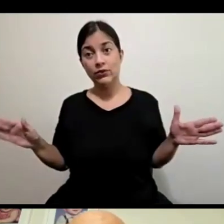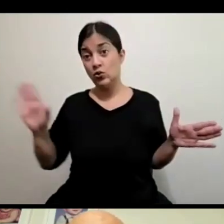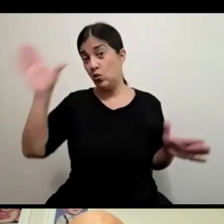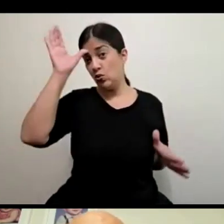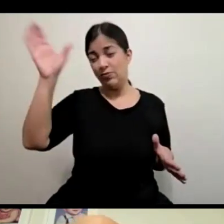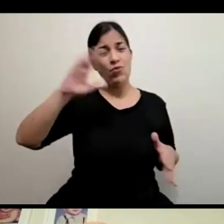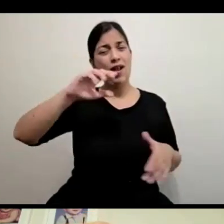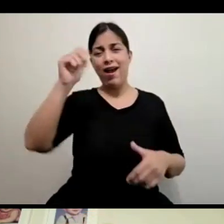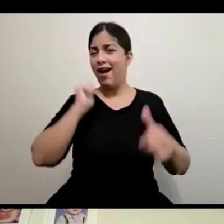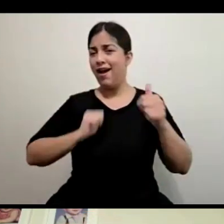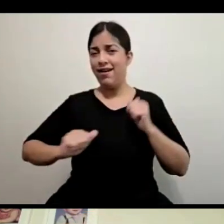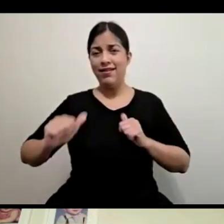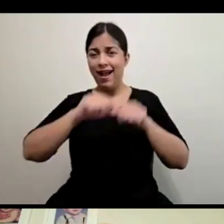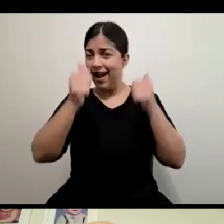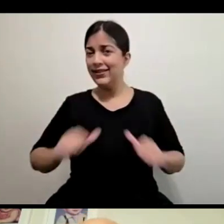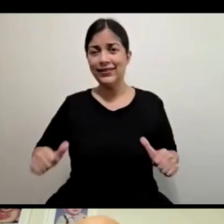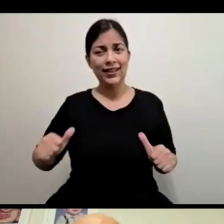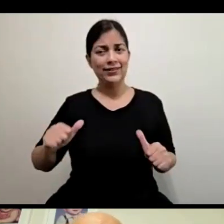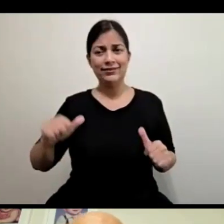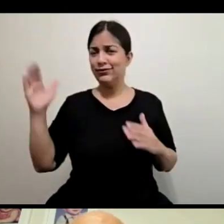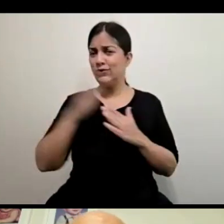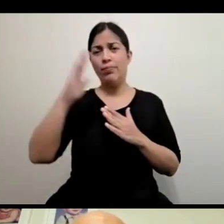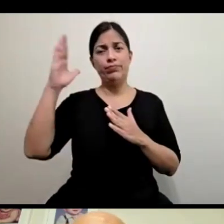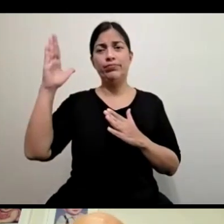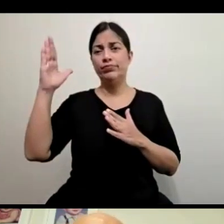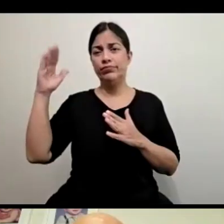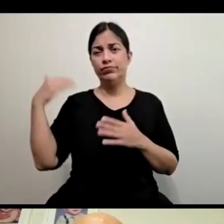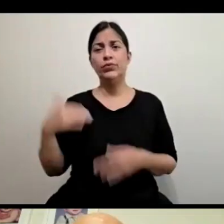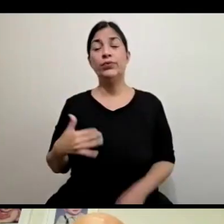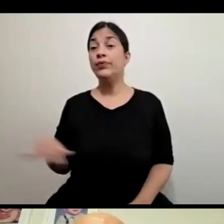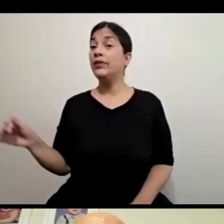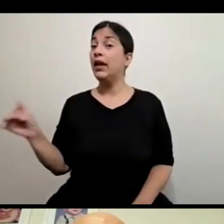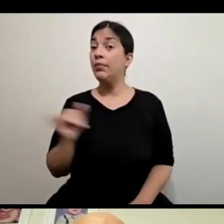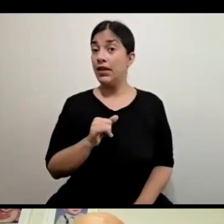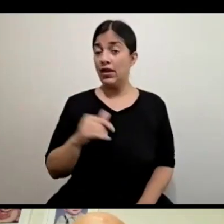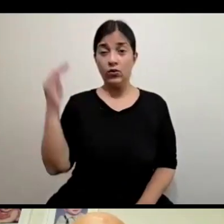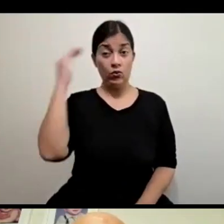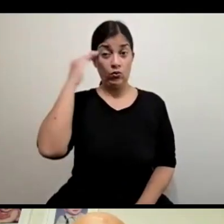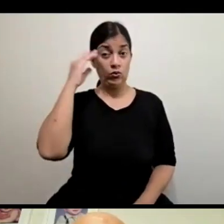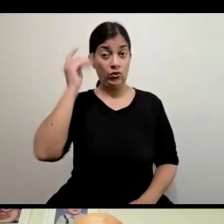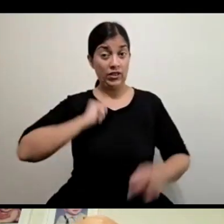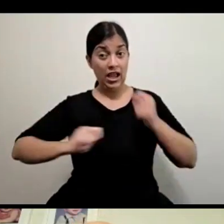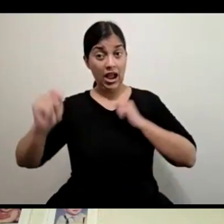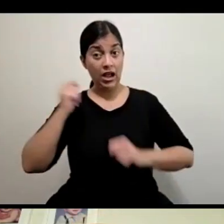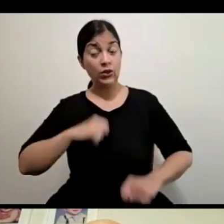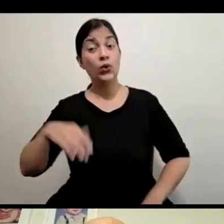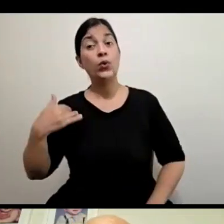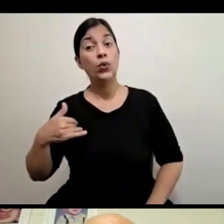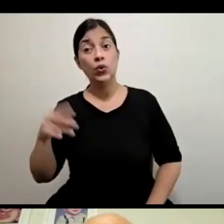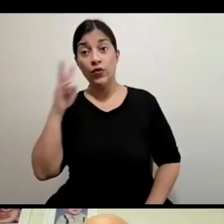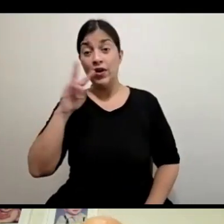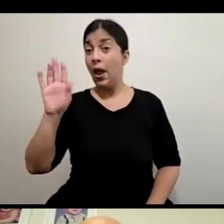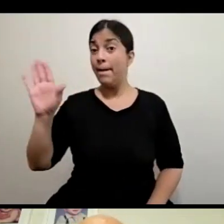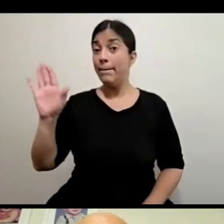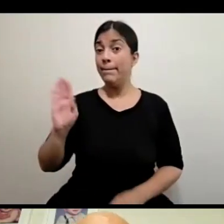de arte. Sí. Sí. Y además un conocedor del teatro porque tú miras esos bocetos y te das